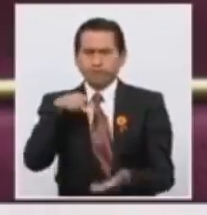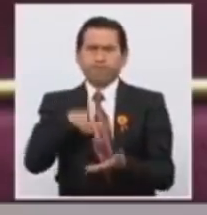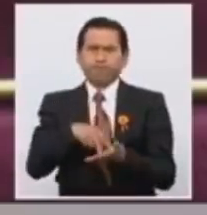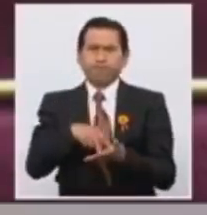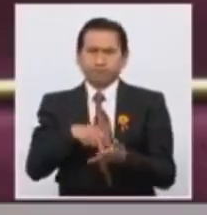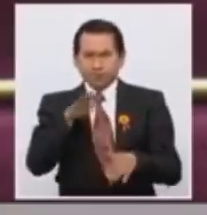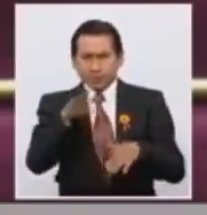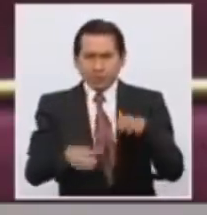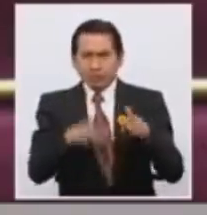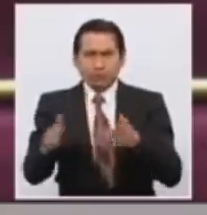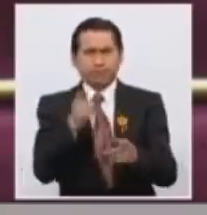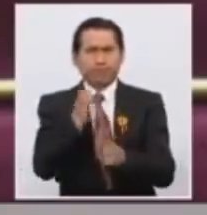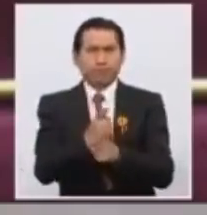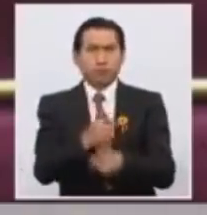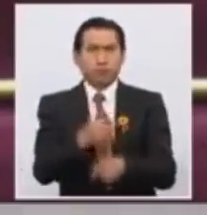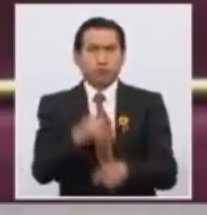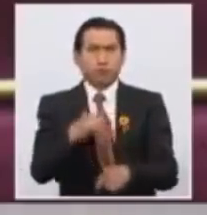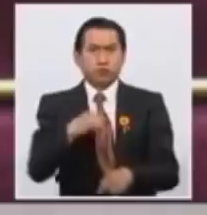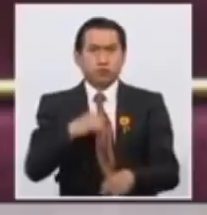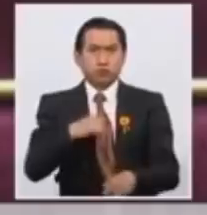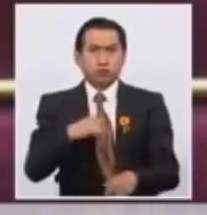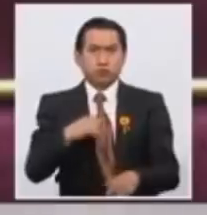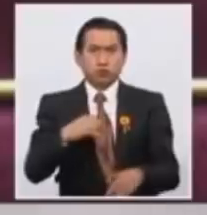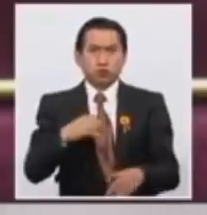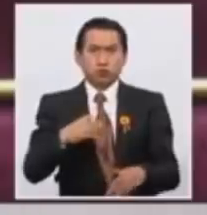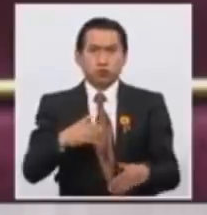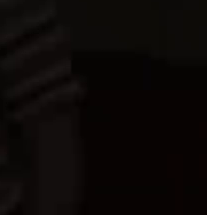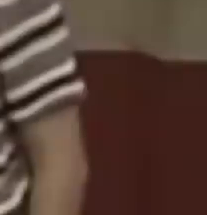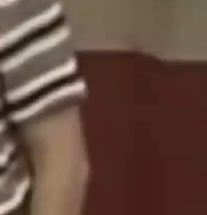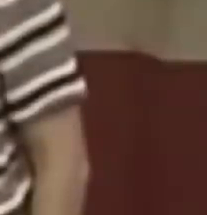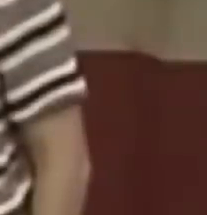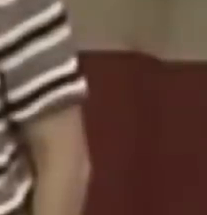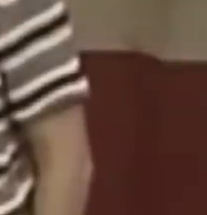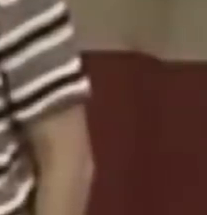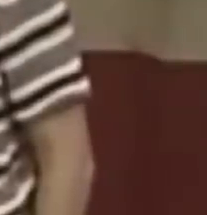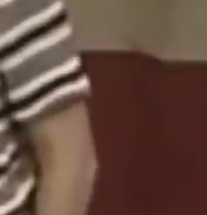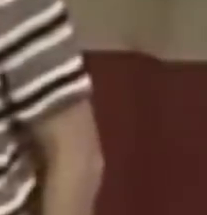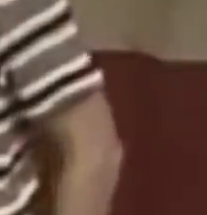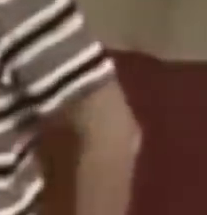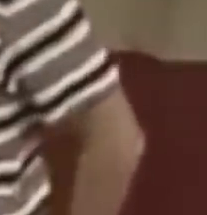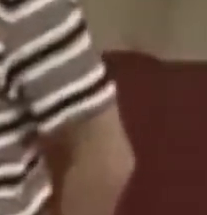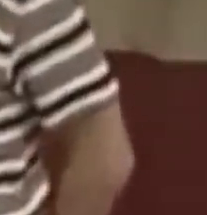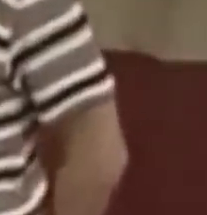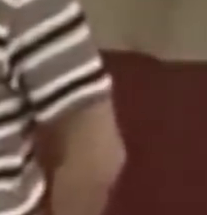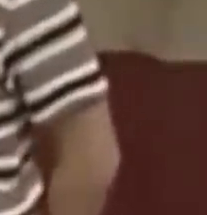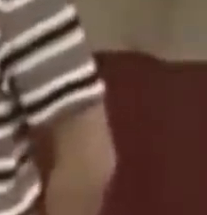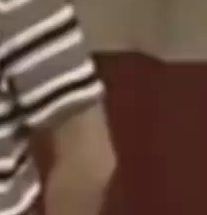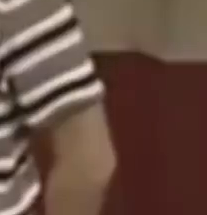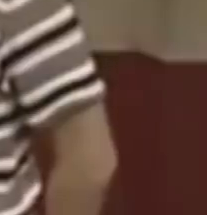rumbo yo nací en san joaquín de un pueblo de un pueblo chico esta banda es mi pueblo natal